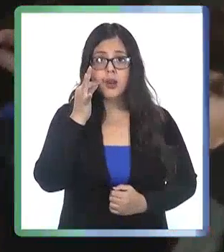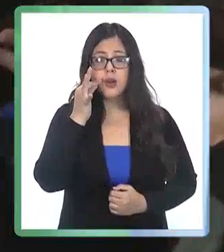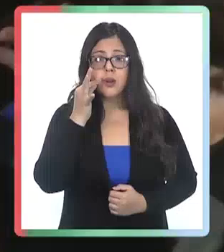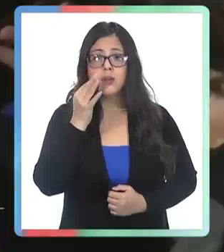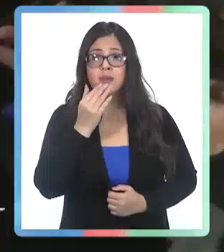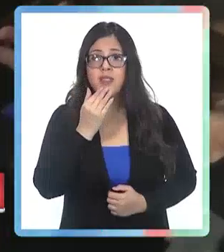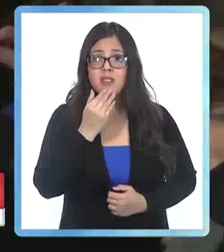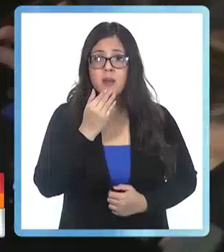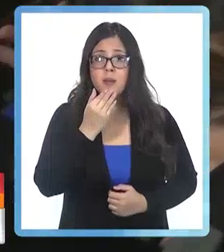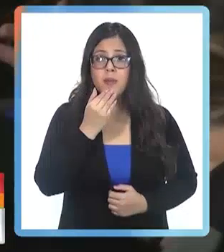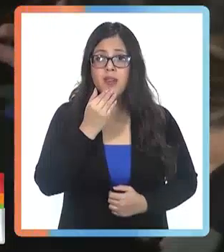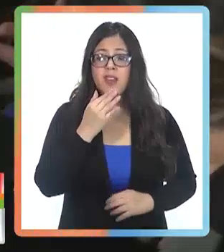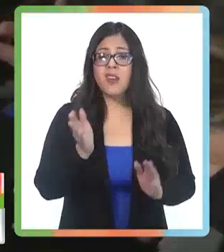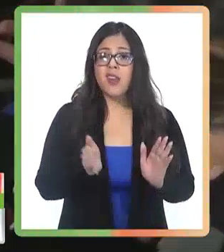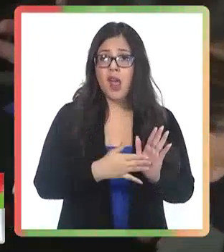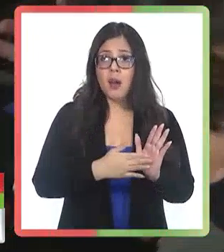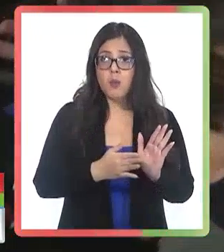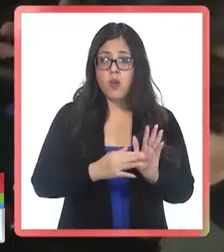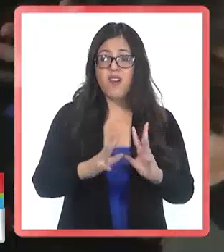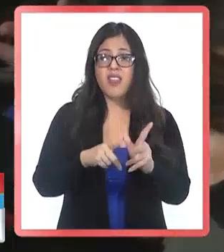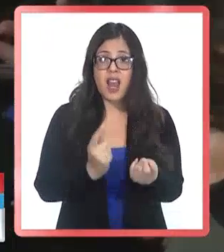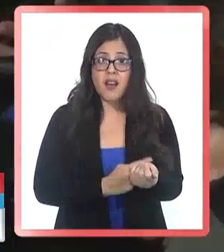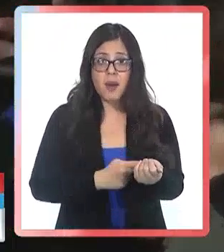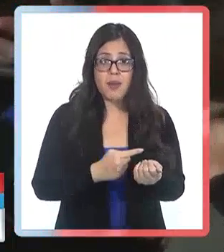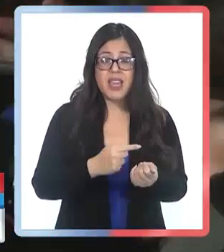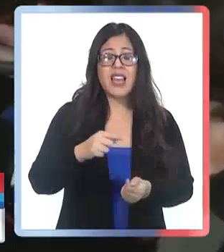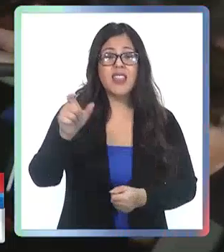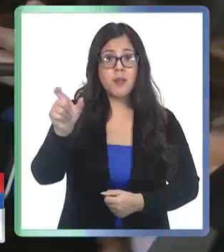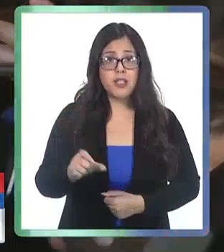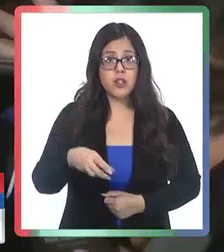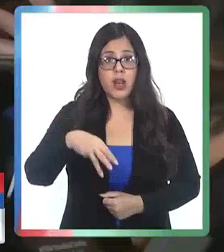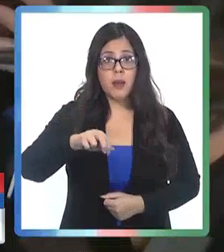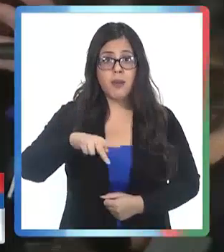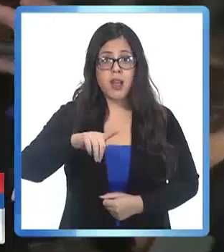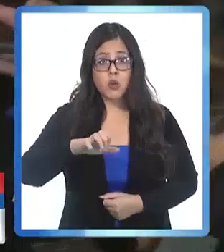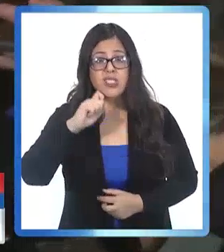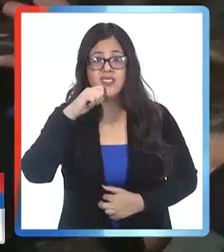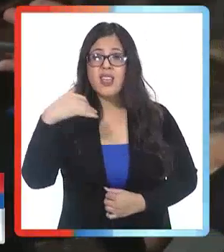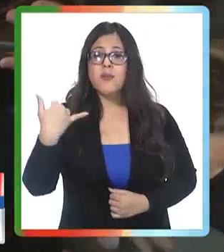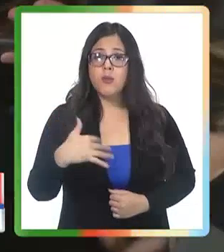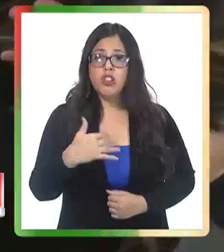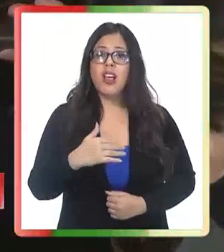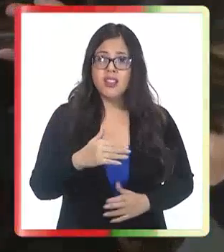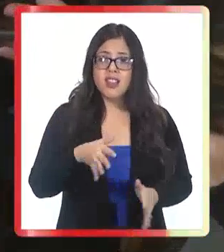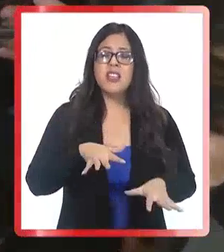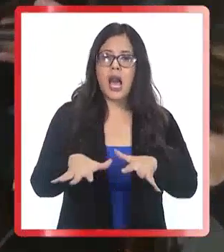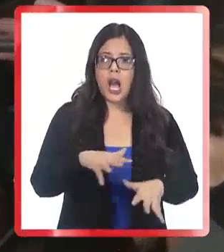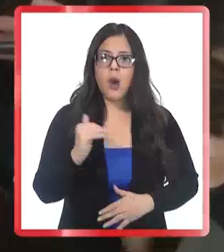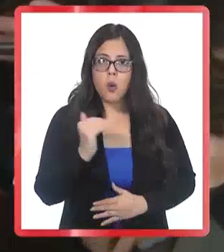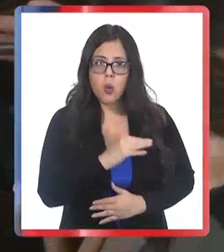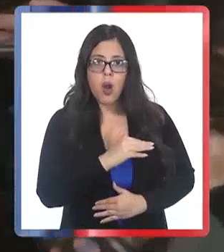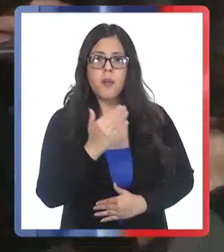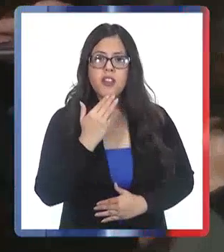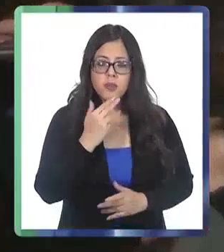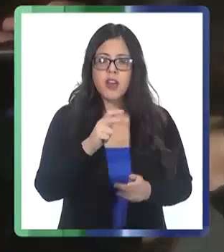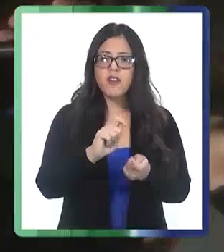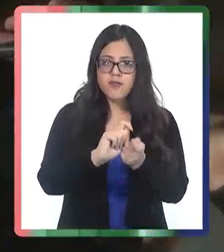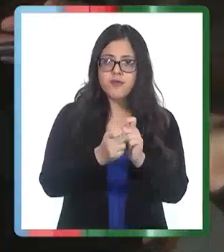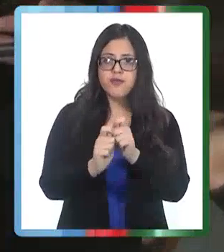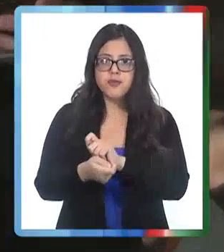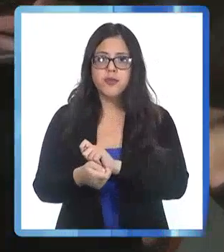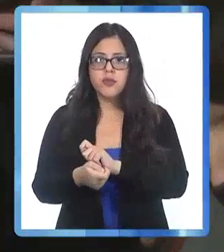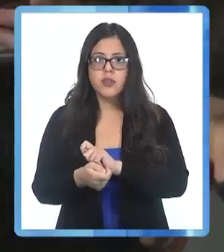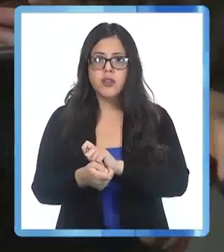y ante los antecedentes que pone la familia de Rebolledo, consideramos que es importante actuar rápidamente y hacer